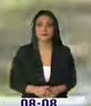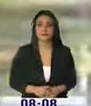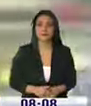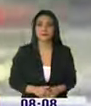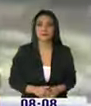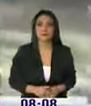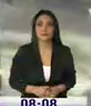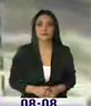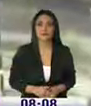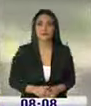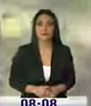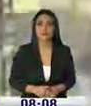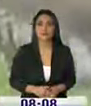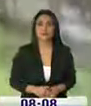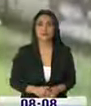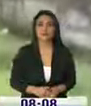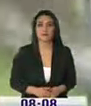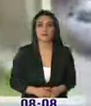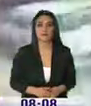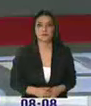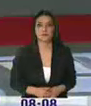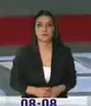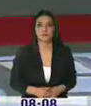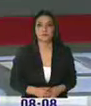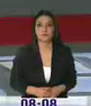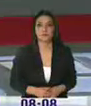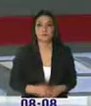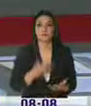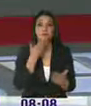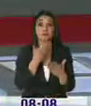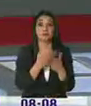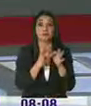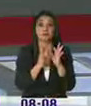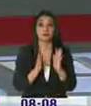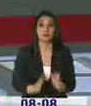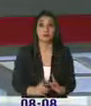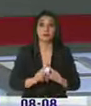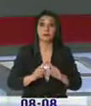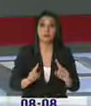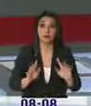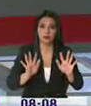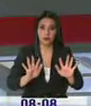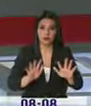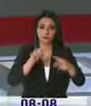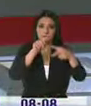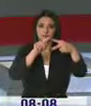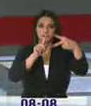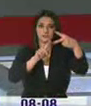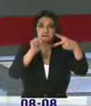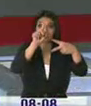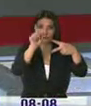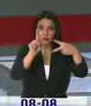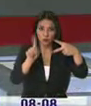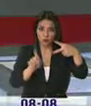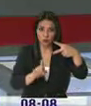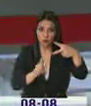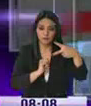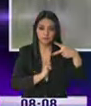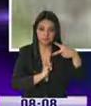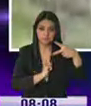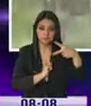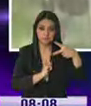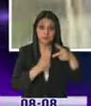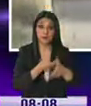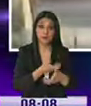En Quito informó Adriana Rojas. Gracias, Adriana. Aquí hay que hacer dos preguntas. Una, que el trabajo, como dice